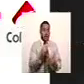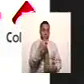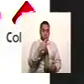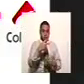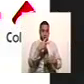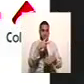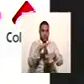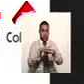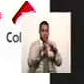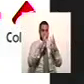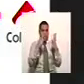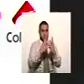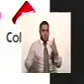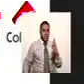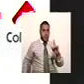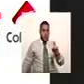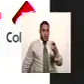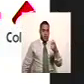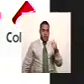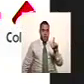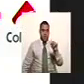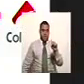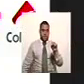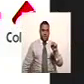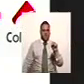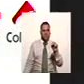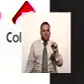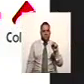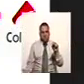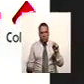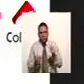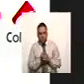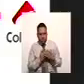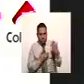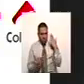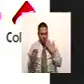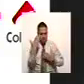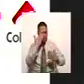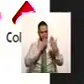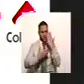Galán, la devaluación. La